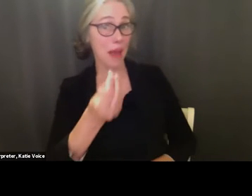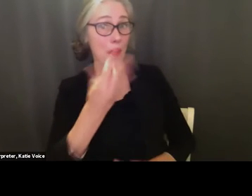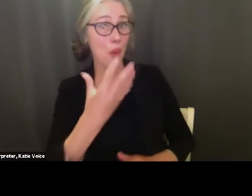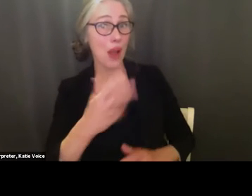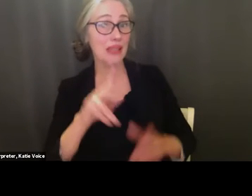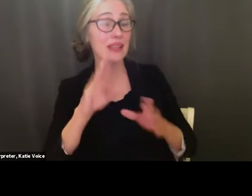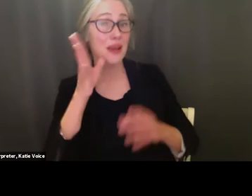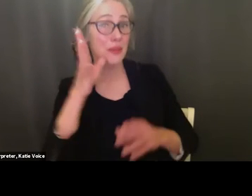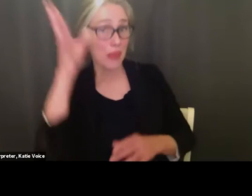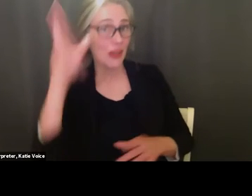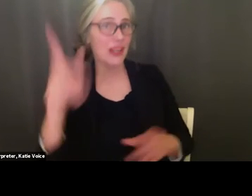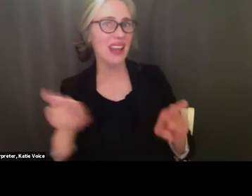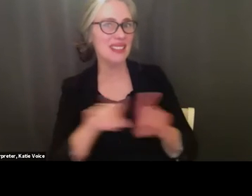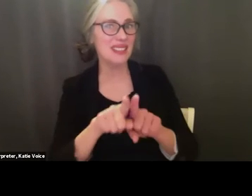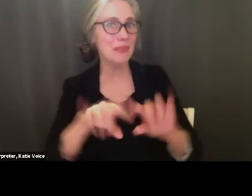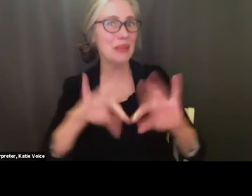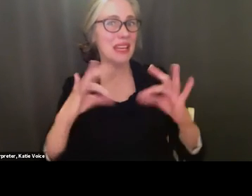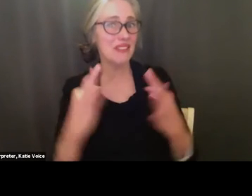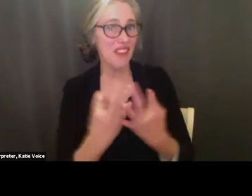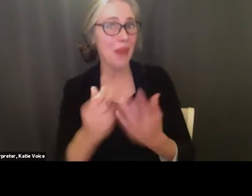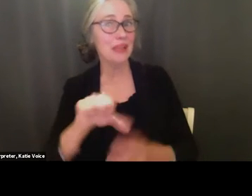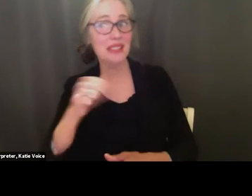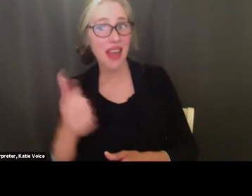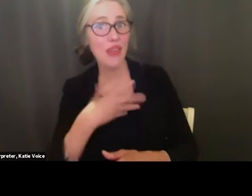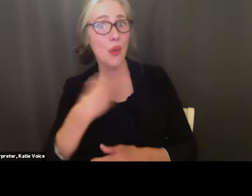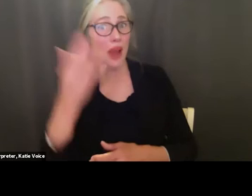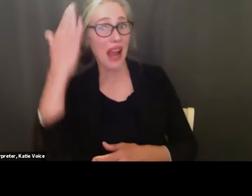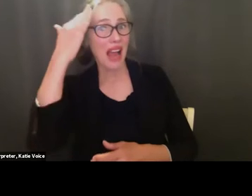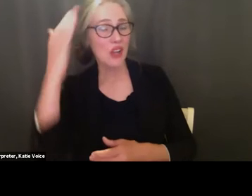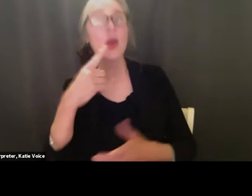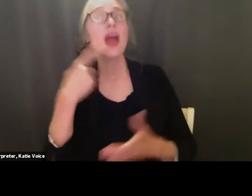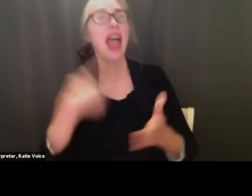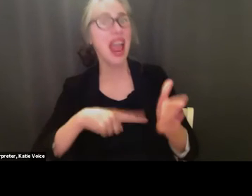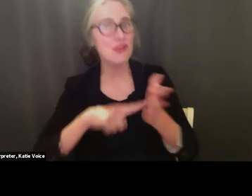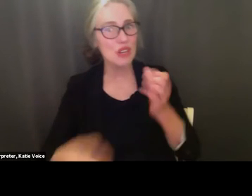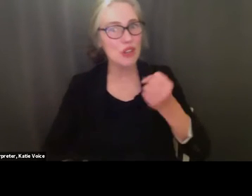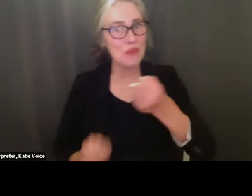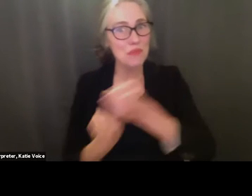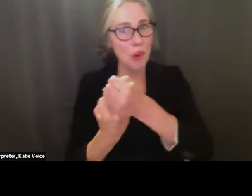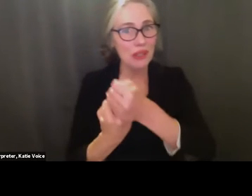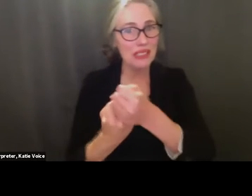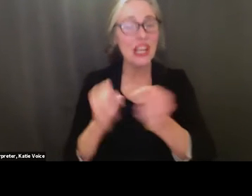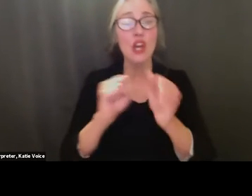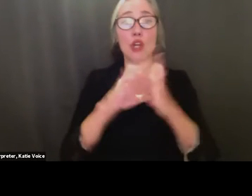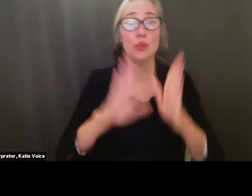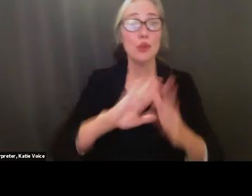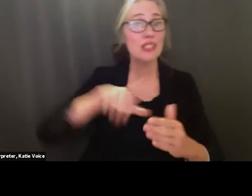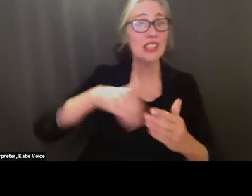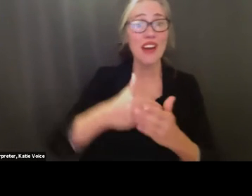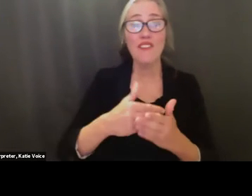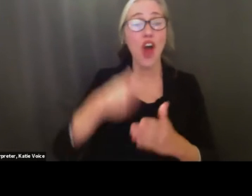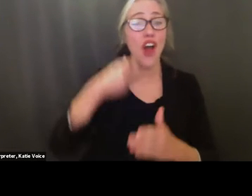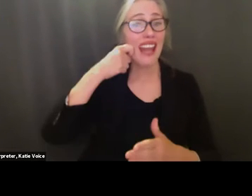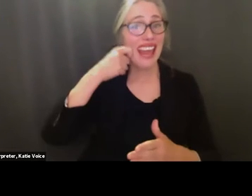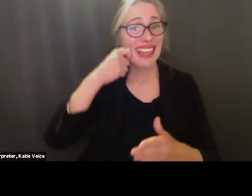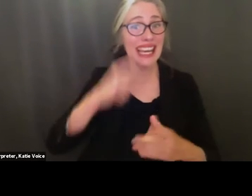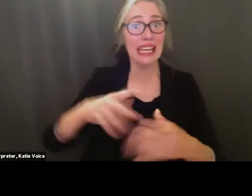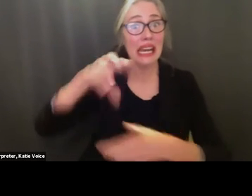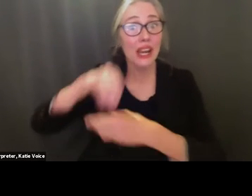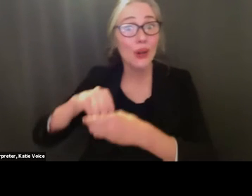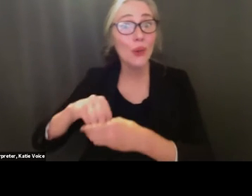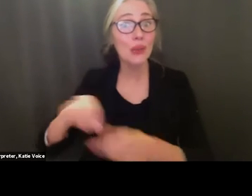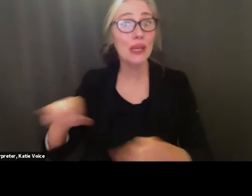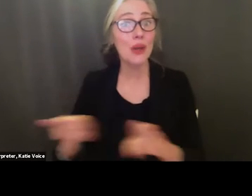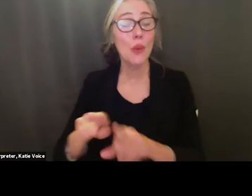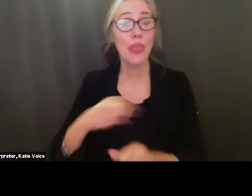experiencia como una madre de familia, mujer blanca, y también yo conozco otras personas parecidas que han tenido la